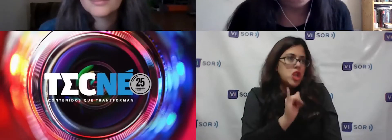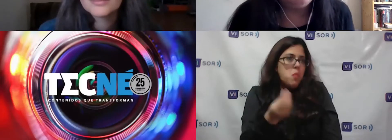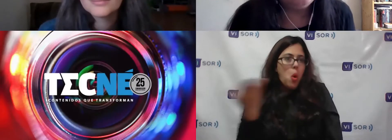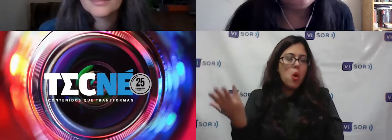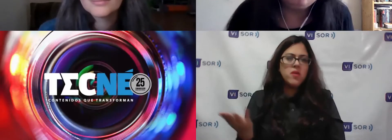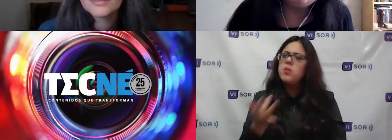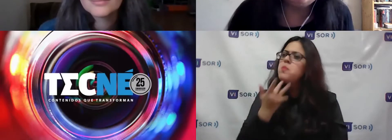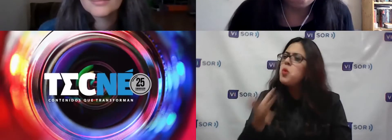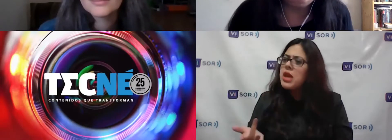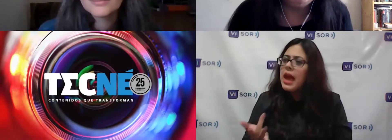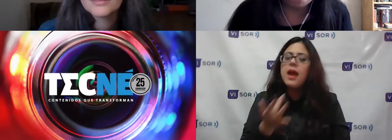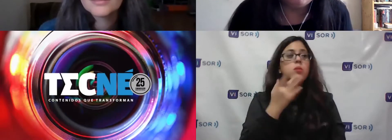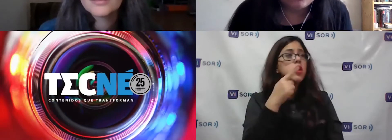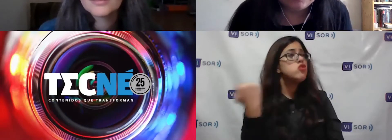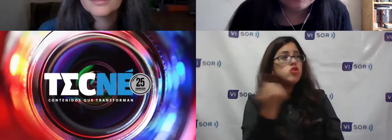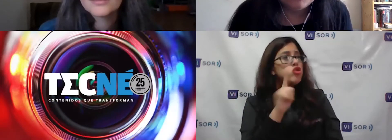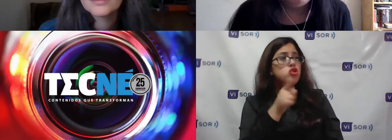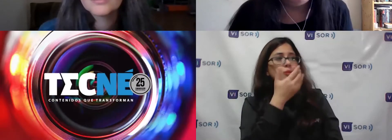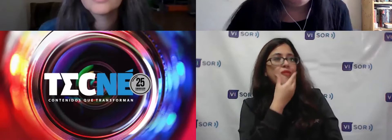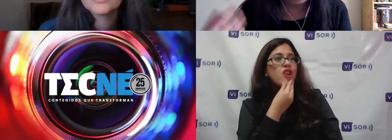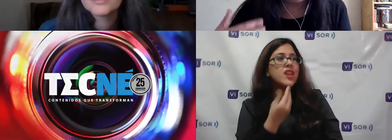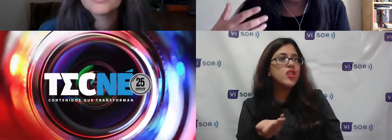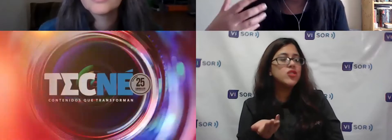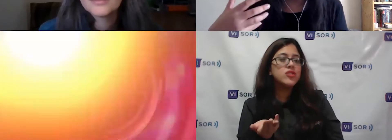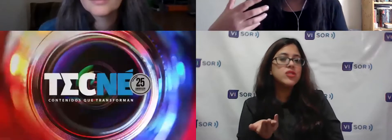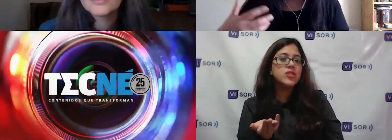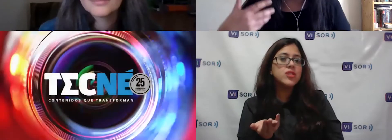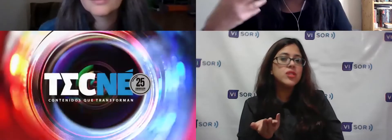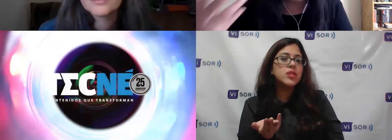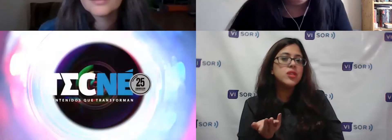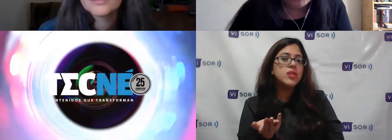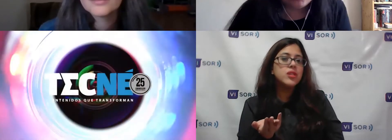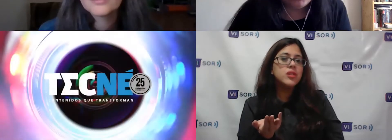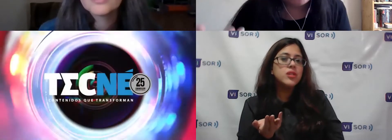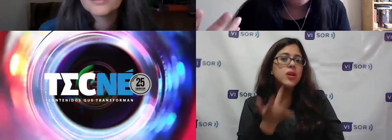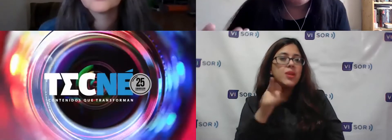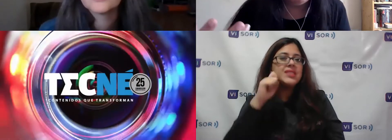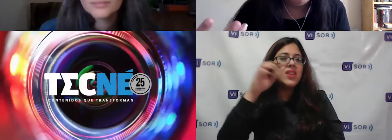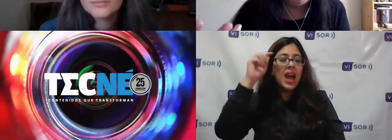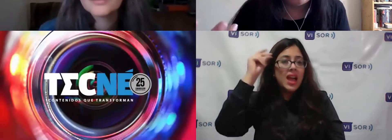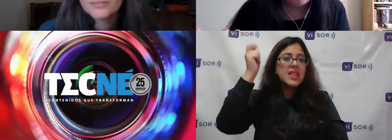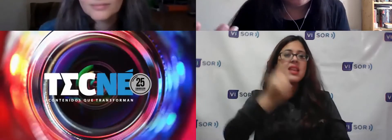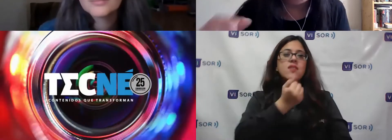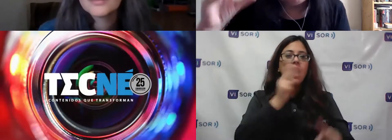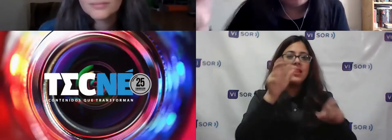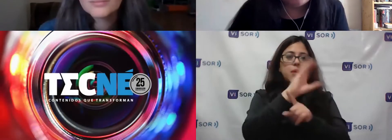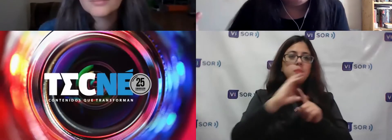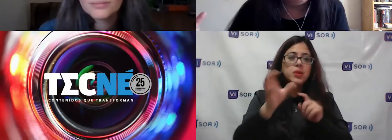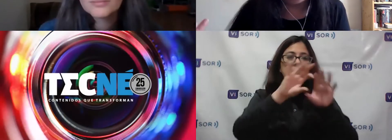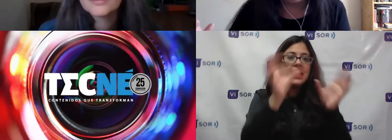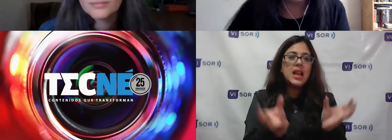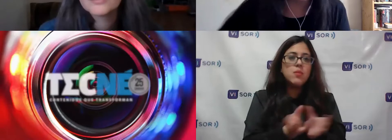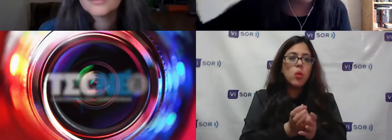porque nosotros no somos bonitos porque obviamente lo que aplicó ahí fue el prejuicio cultural lo que se asocia el mundo indígena en general feo